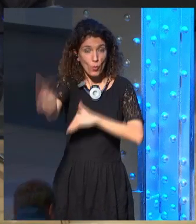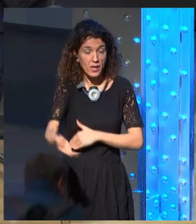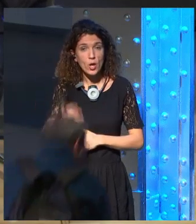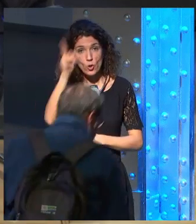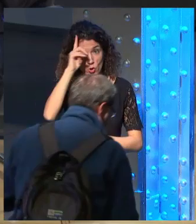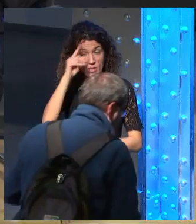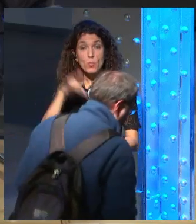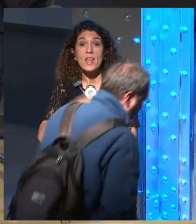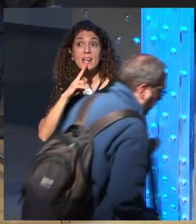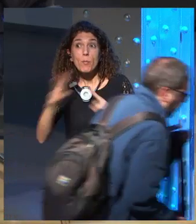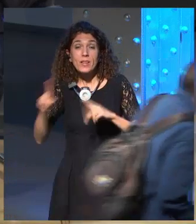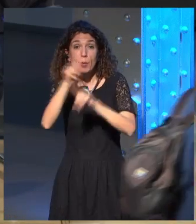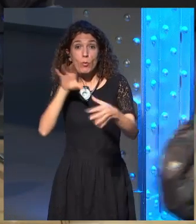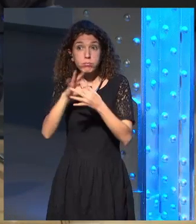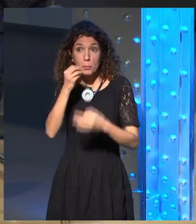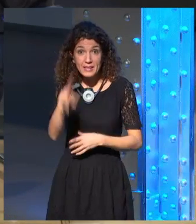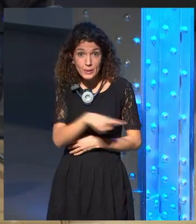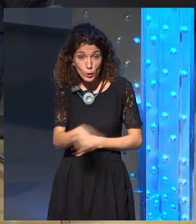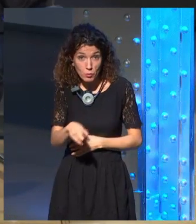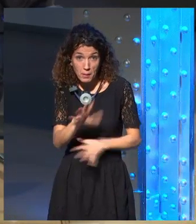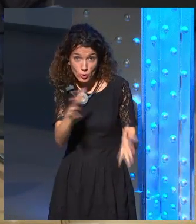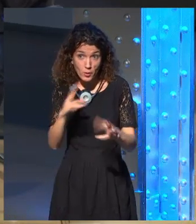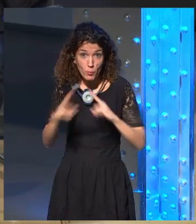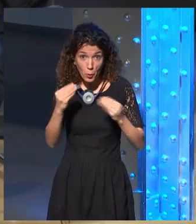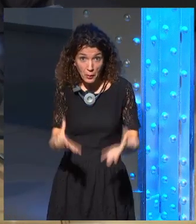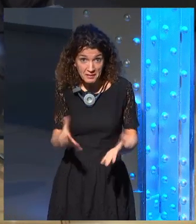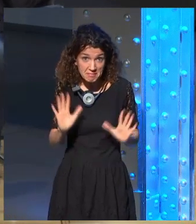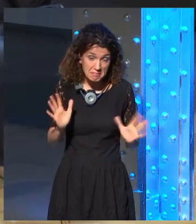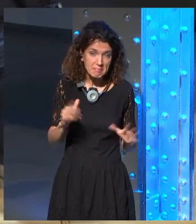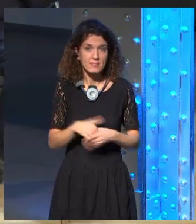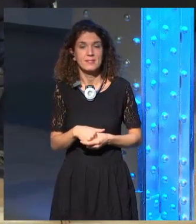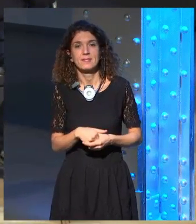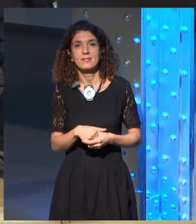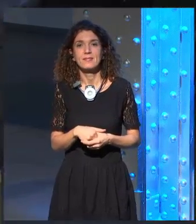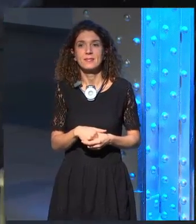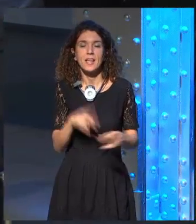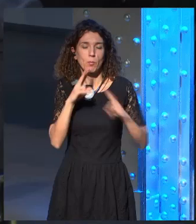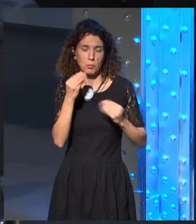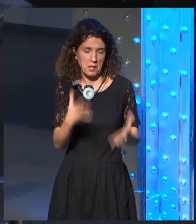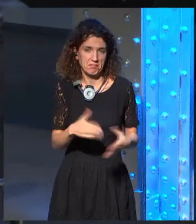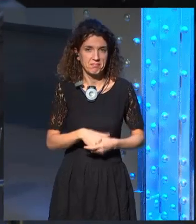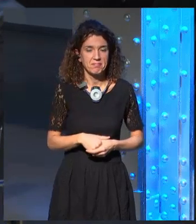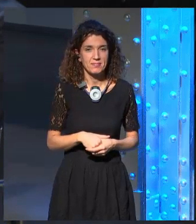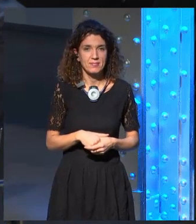si esta era la respuesta a la pregunta, más o menos. Sí, más o menos, me he acercado. Mejor respuesta posible, sin ninguna duda.